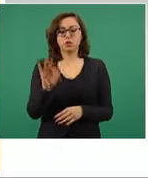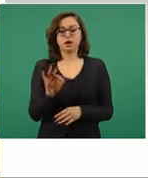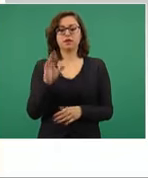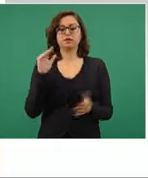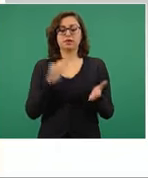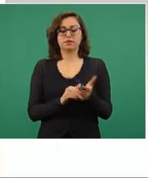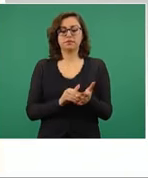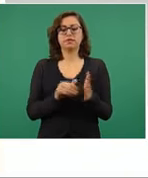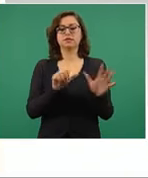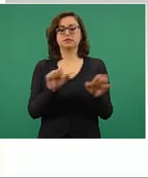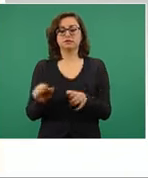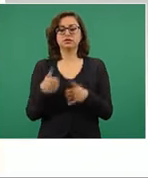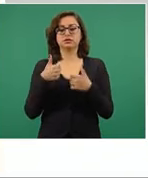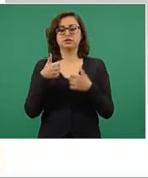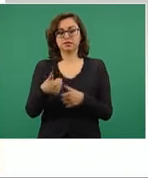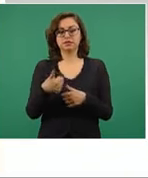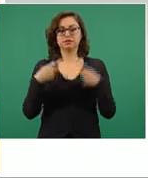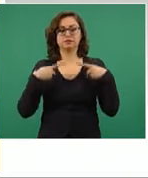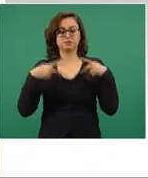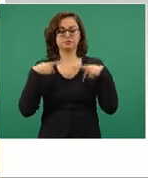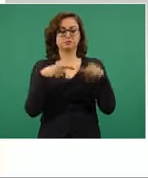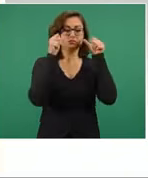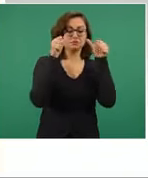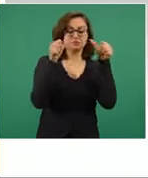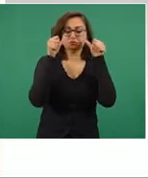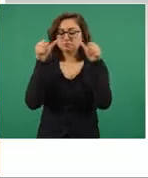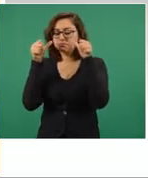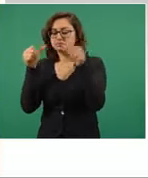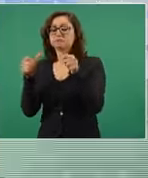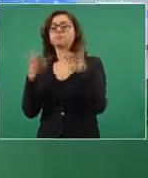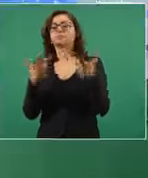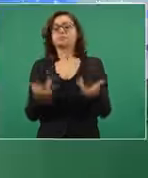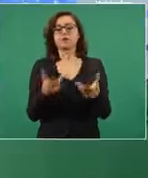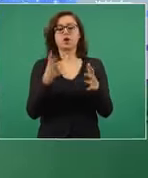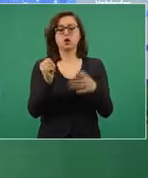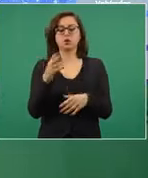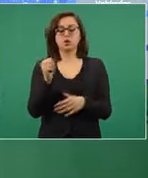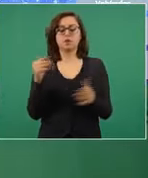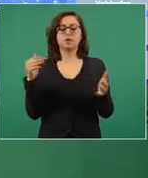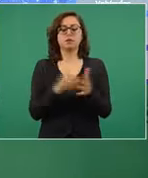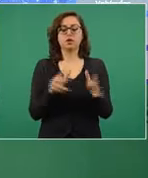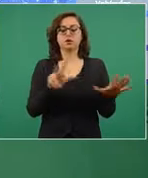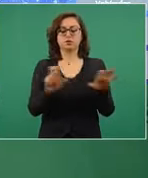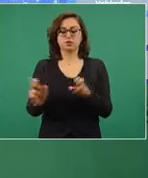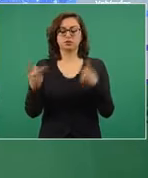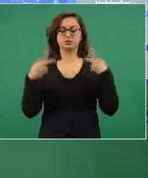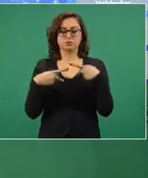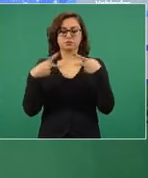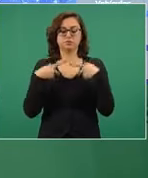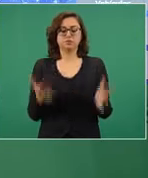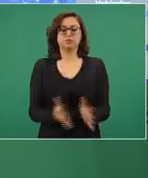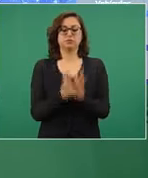140,606 ayudas al público, participaron 9,808 elementos y